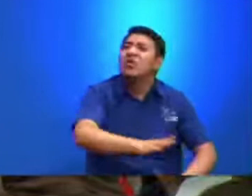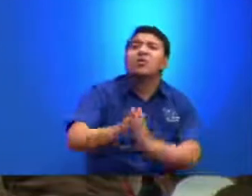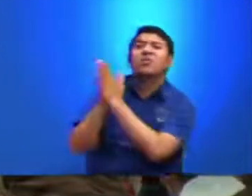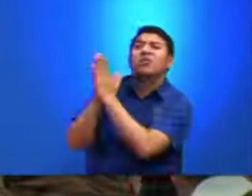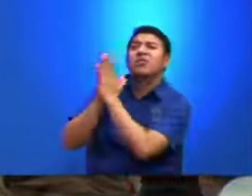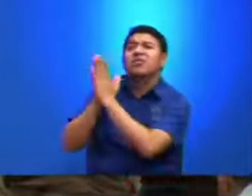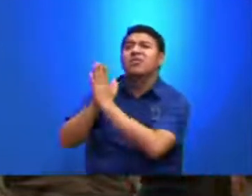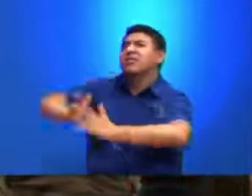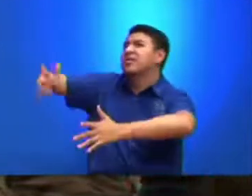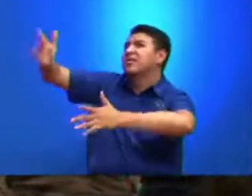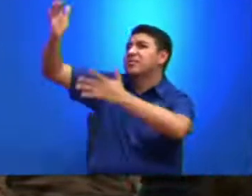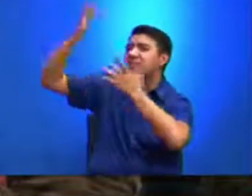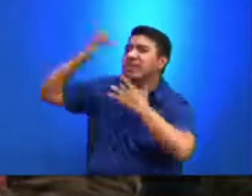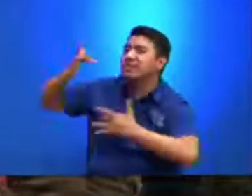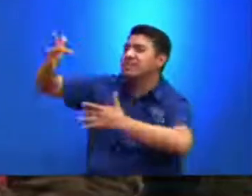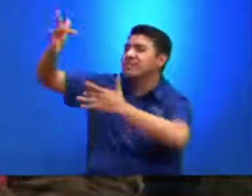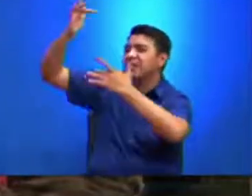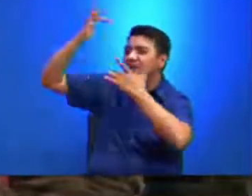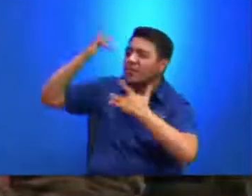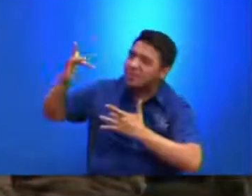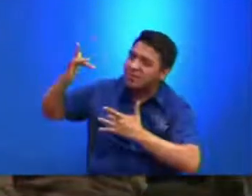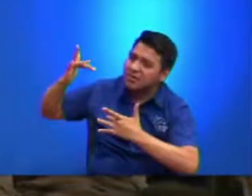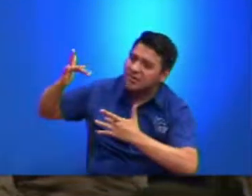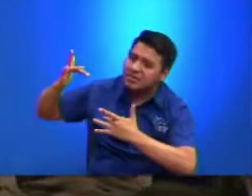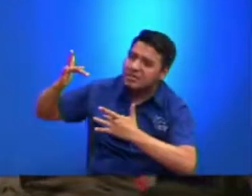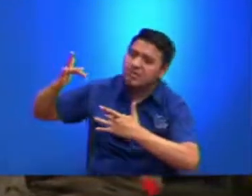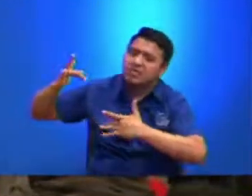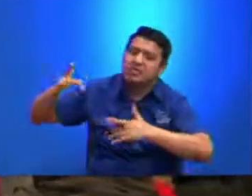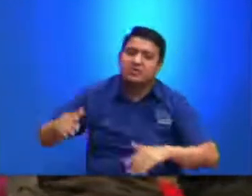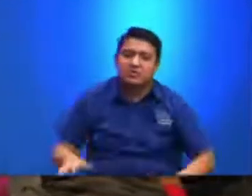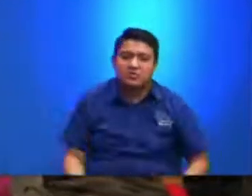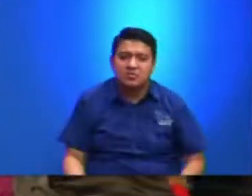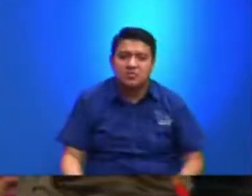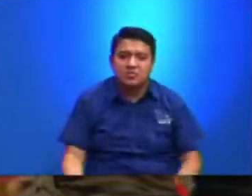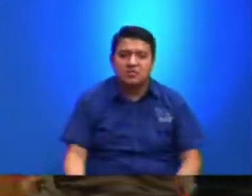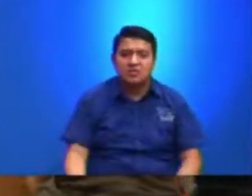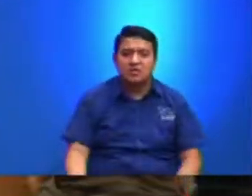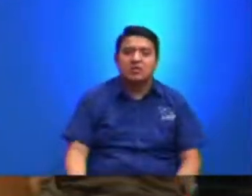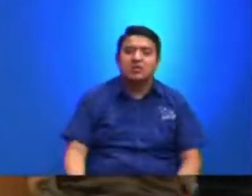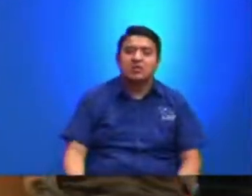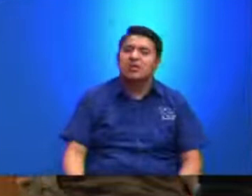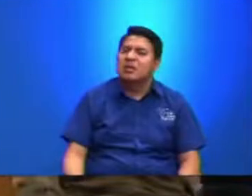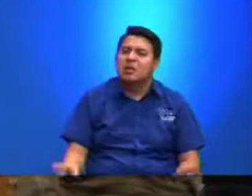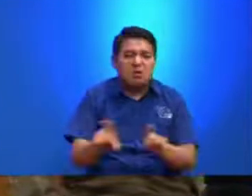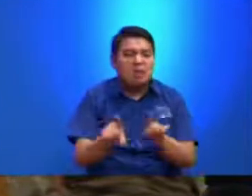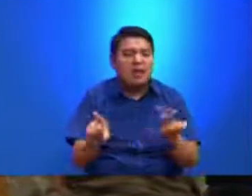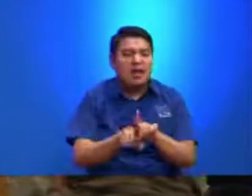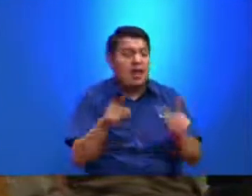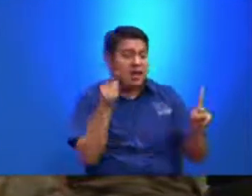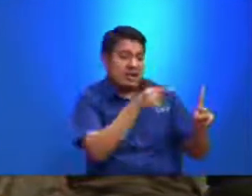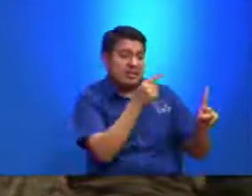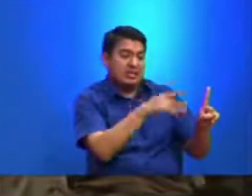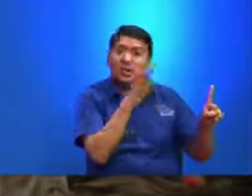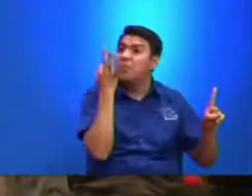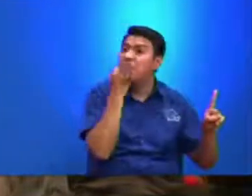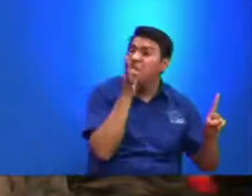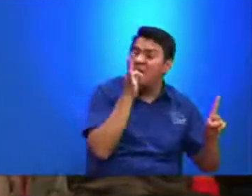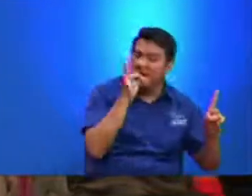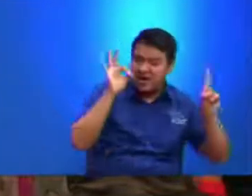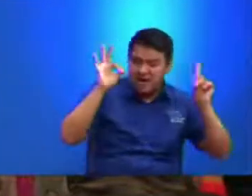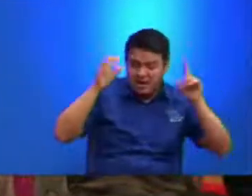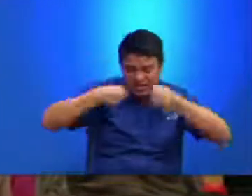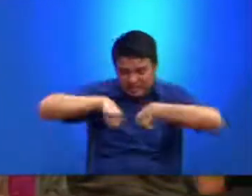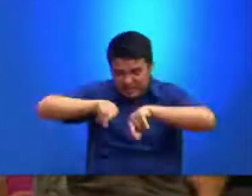Ten misericordia, Señor. Creyendo en esa unción. Como aquella mujer te tiró a tus pies,